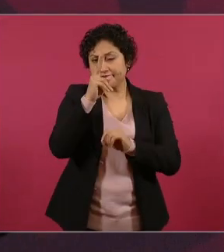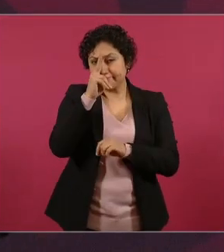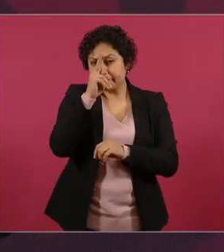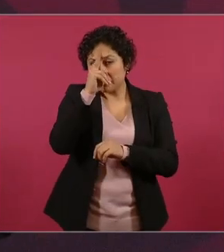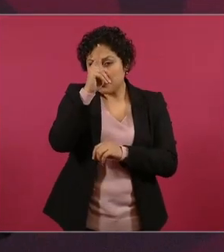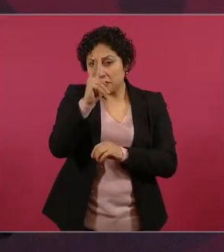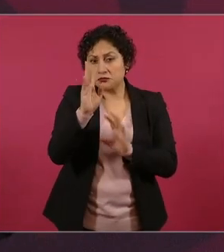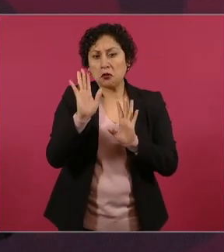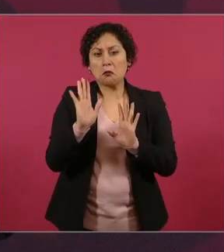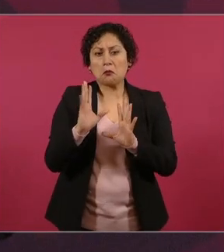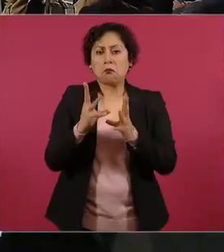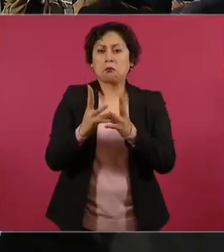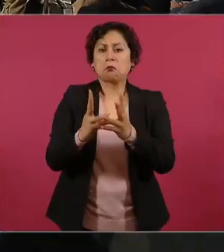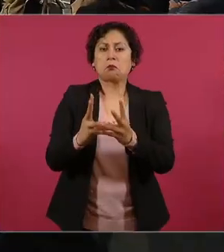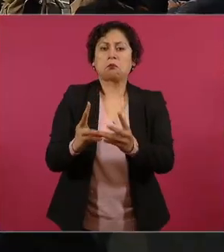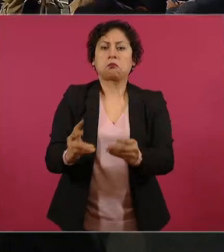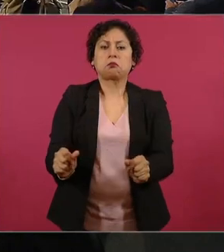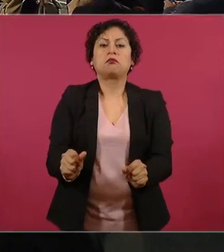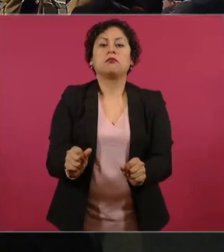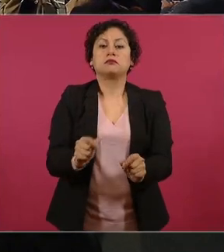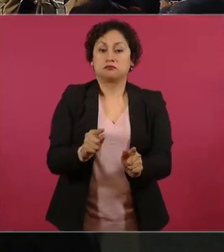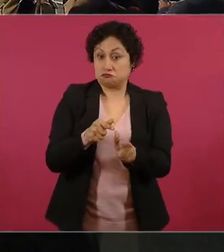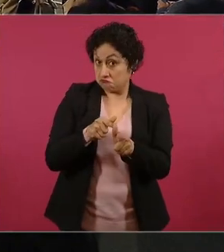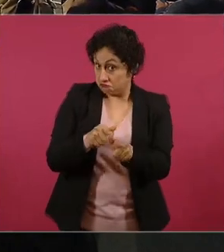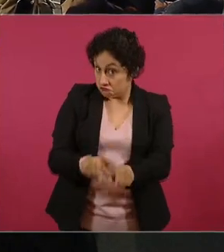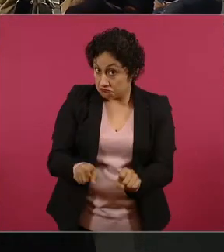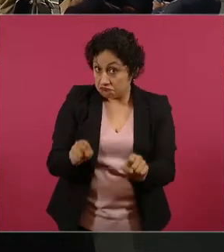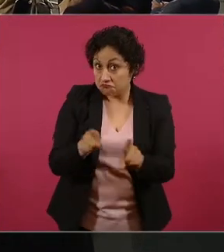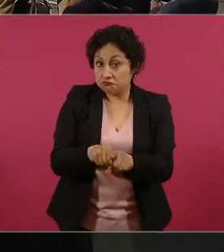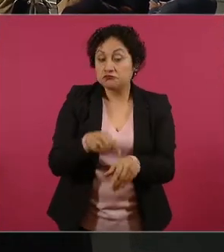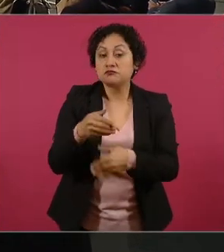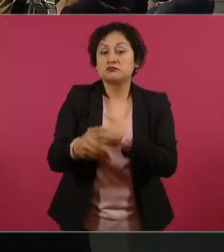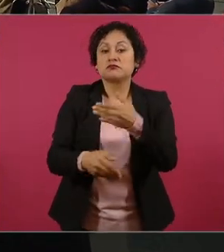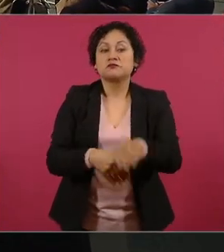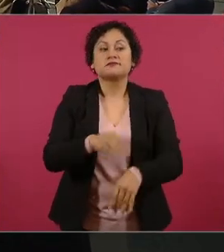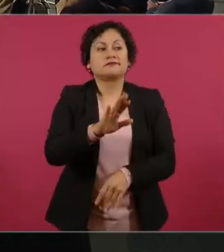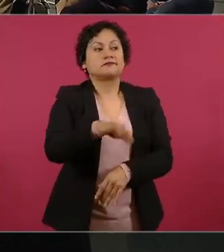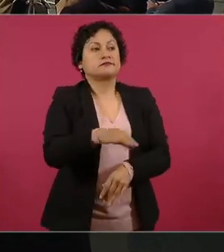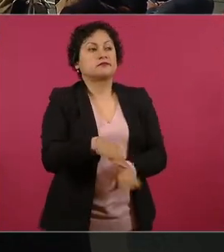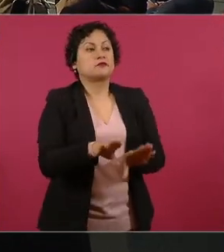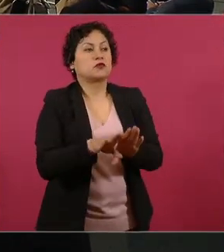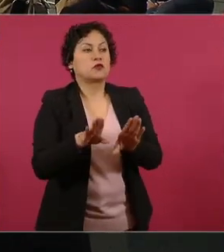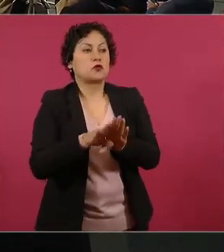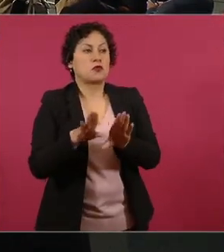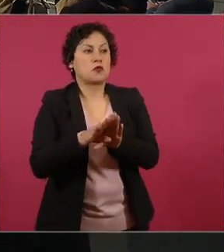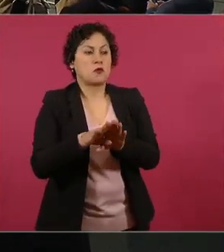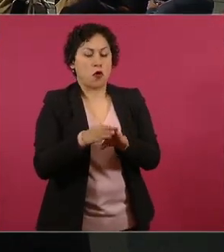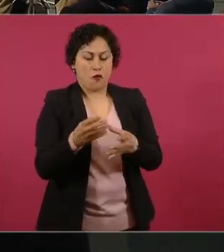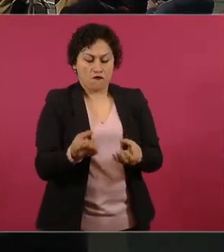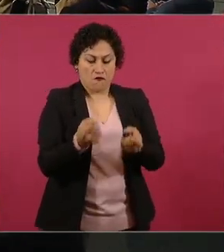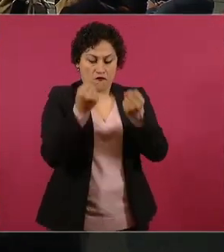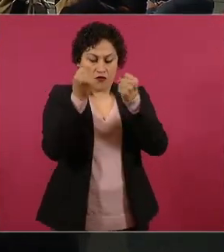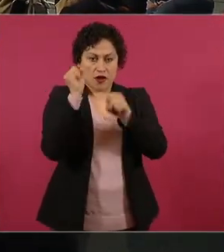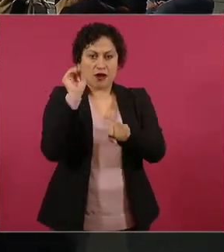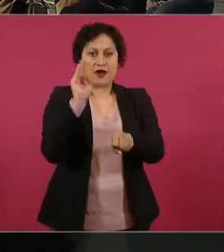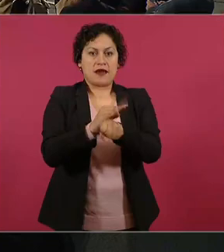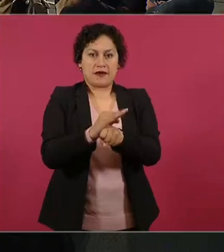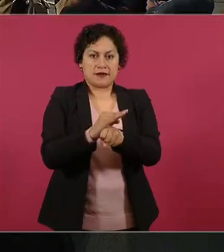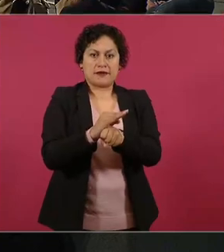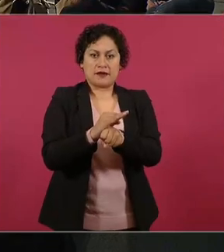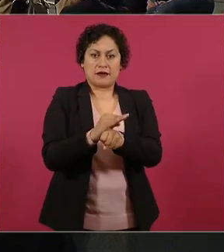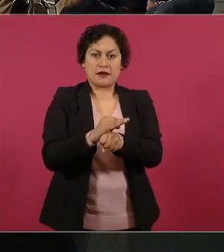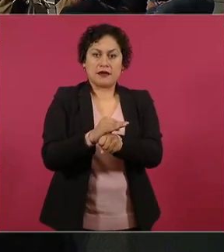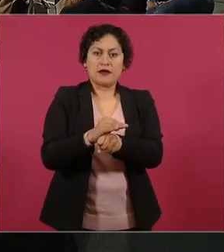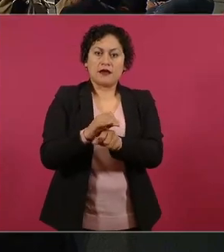avanzando. Se fortalece la idea de relevos generacionales. ¿De? Se fortalece la idea de